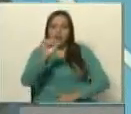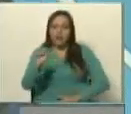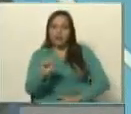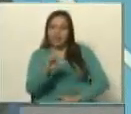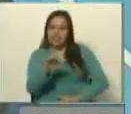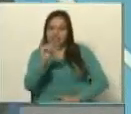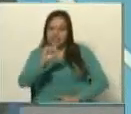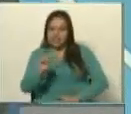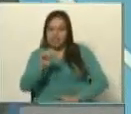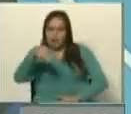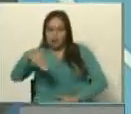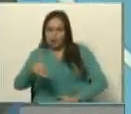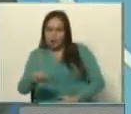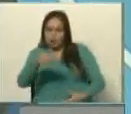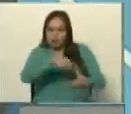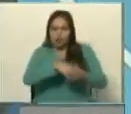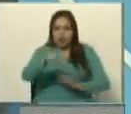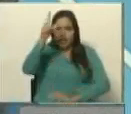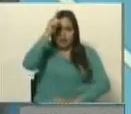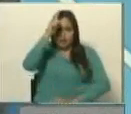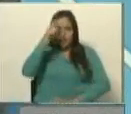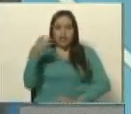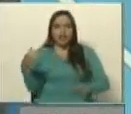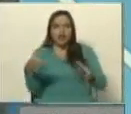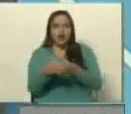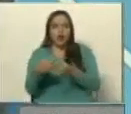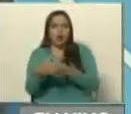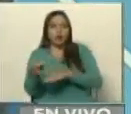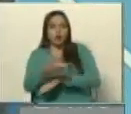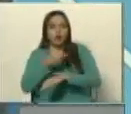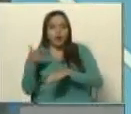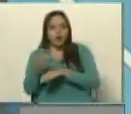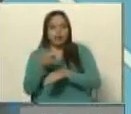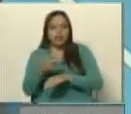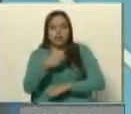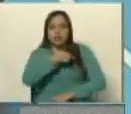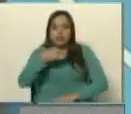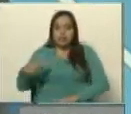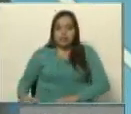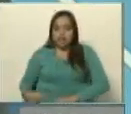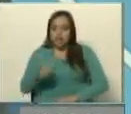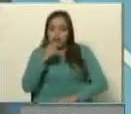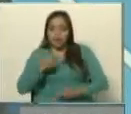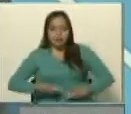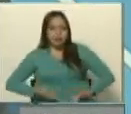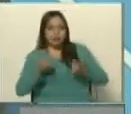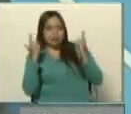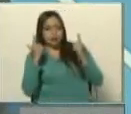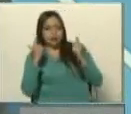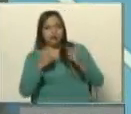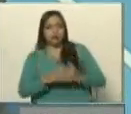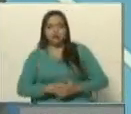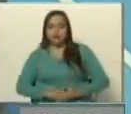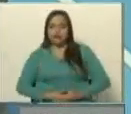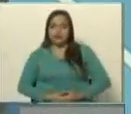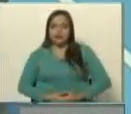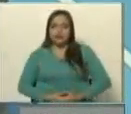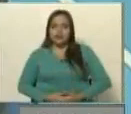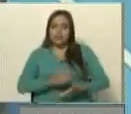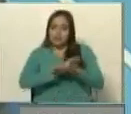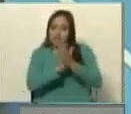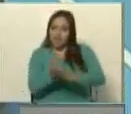cuando el gobierno del Partido Comunista en la República Popular China evita y